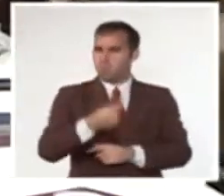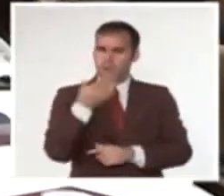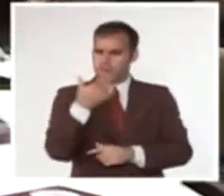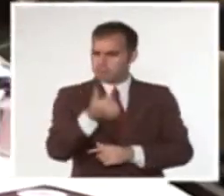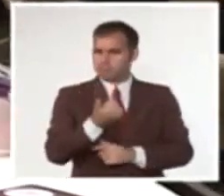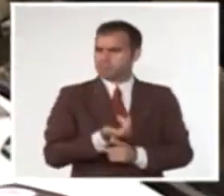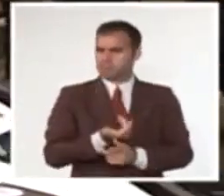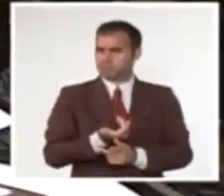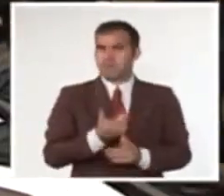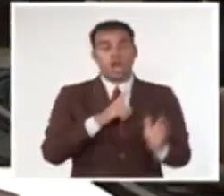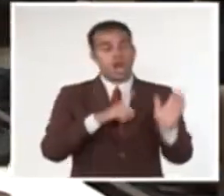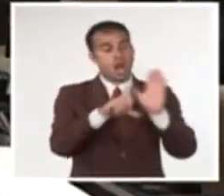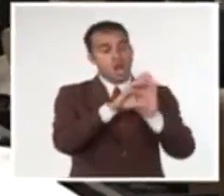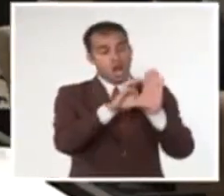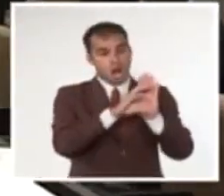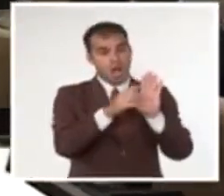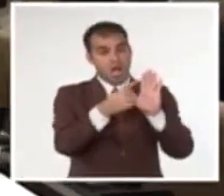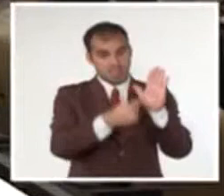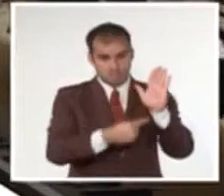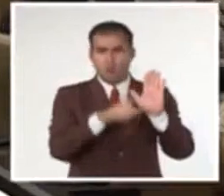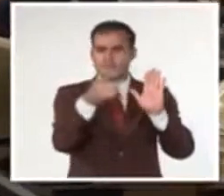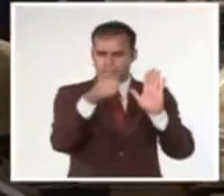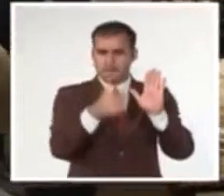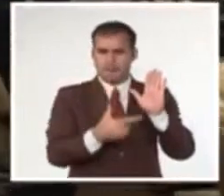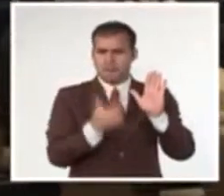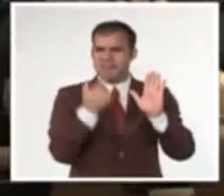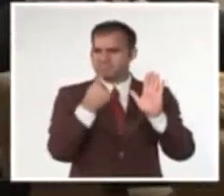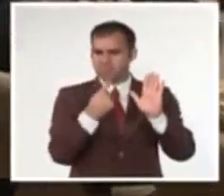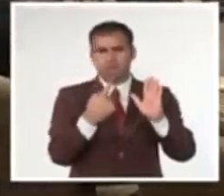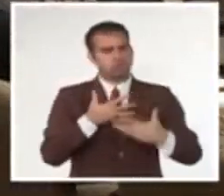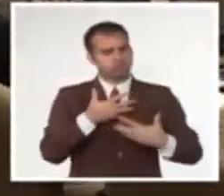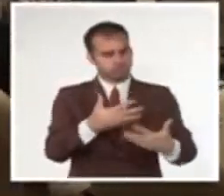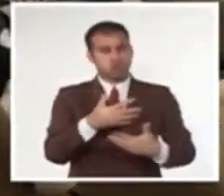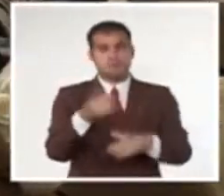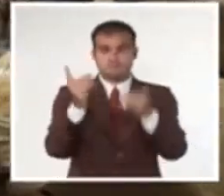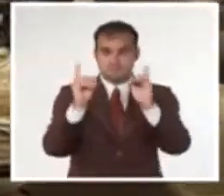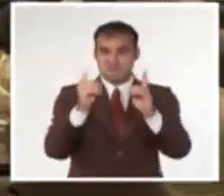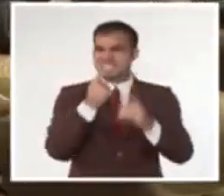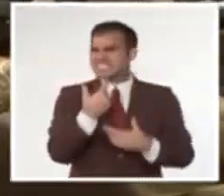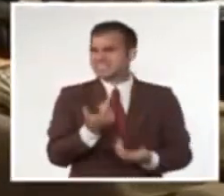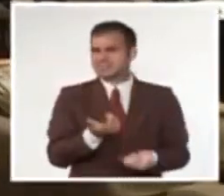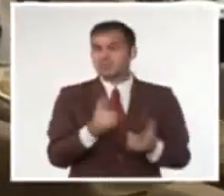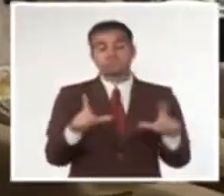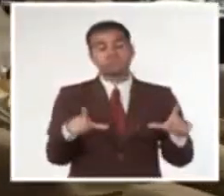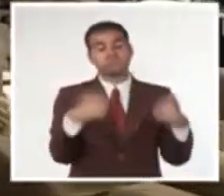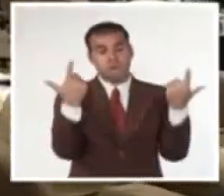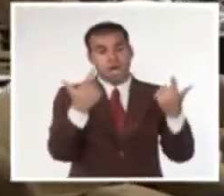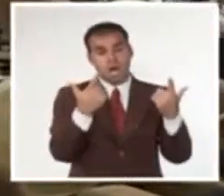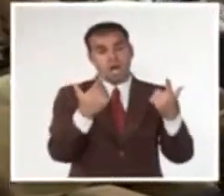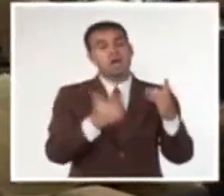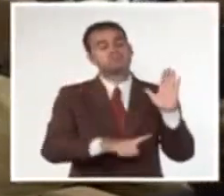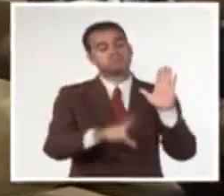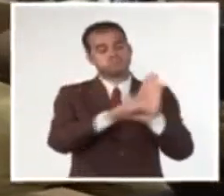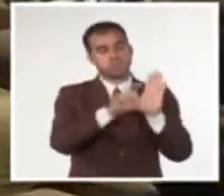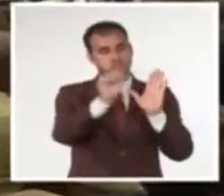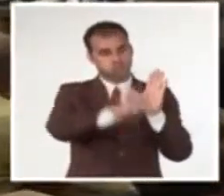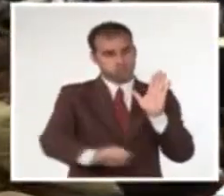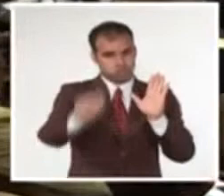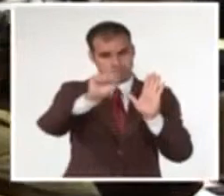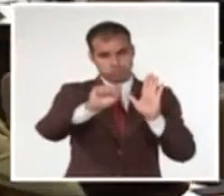mandatos constitucionales y reafirmando la voluntad política de cumplir estrictamente la legalidad